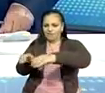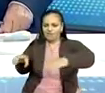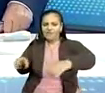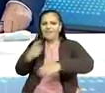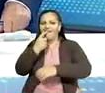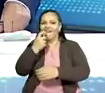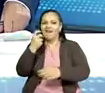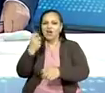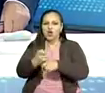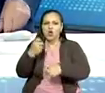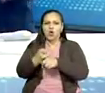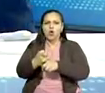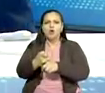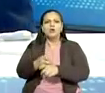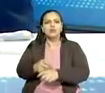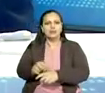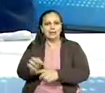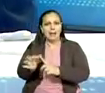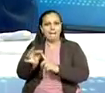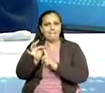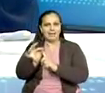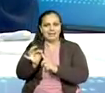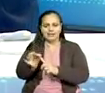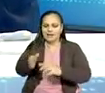mi querido Charlie.